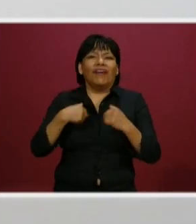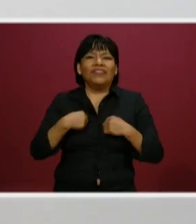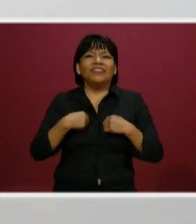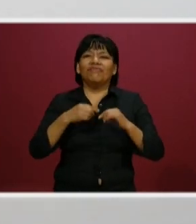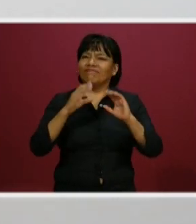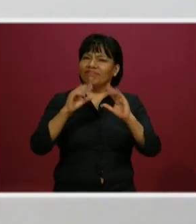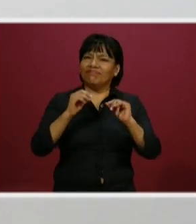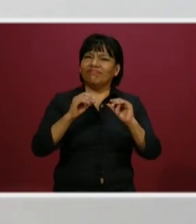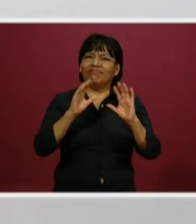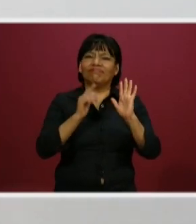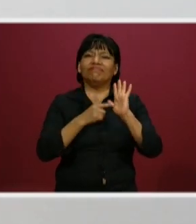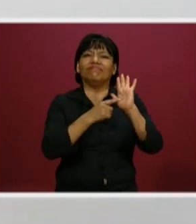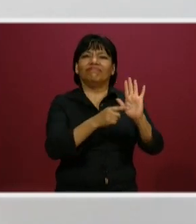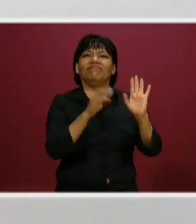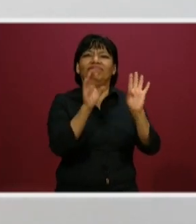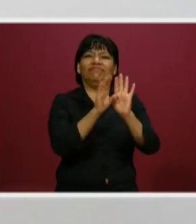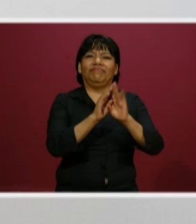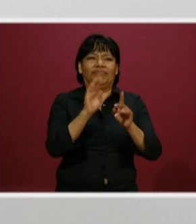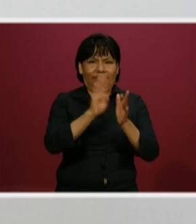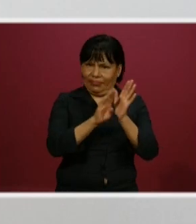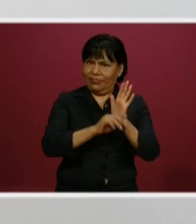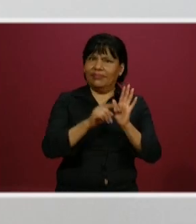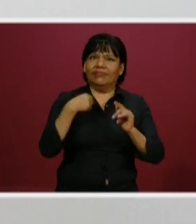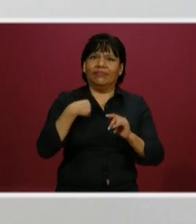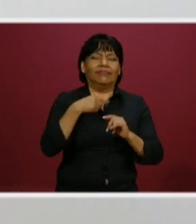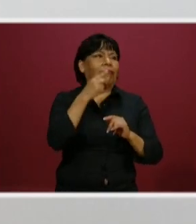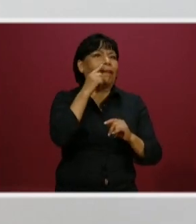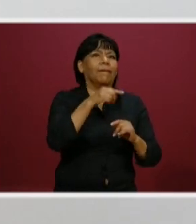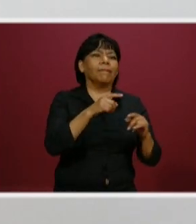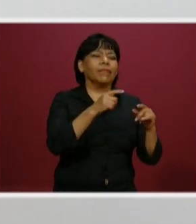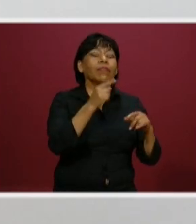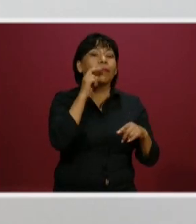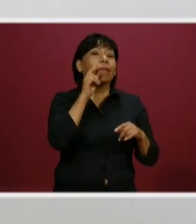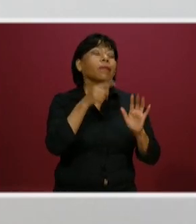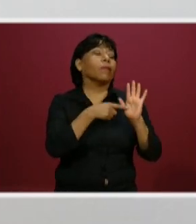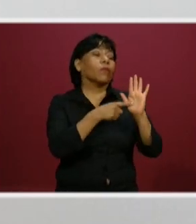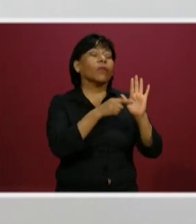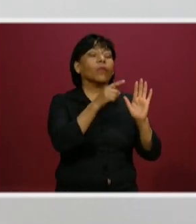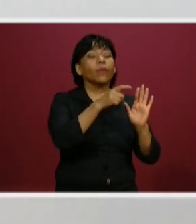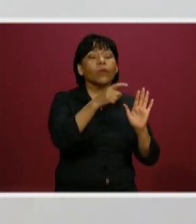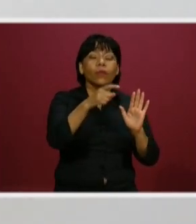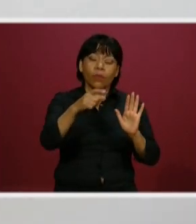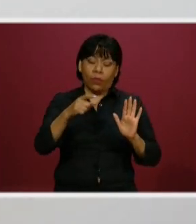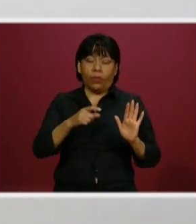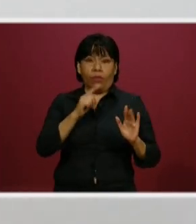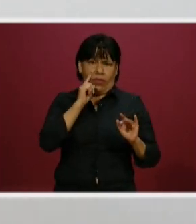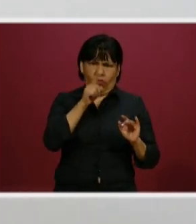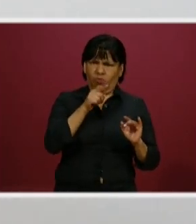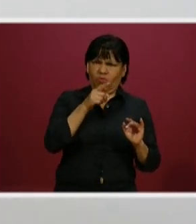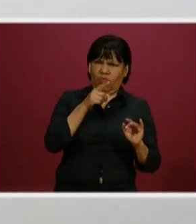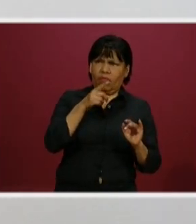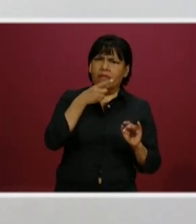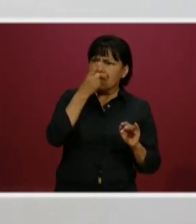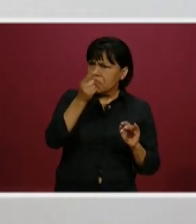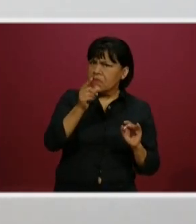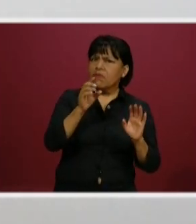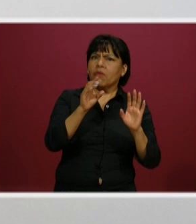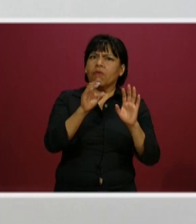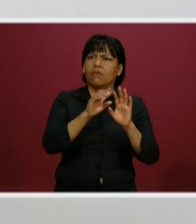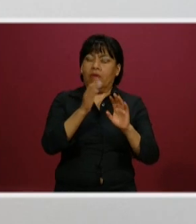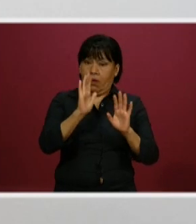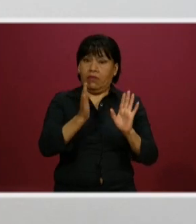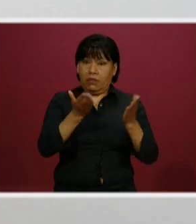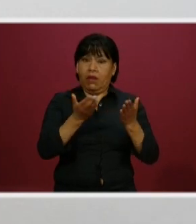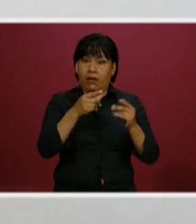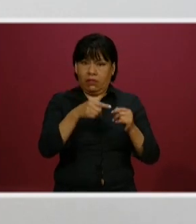por ejemplo vamos a empezar a mostrar las tarjetitas y tú vas a ir mencionando si es que ya